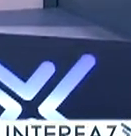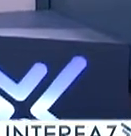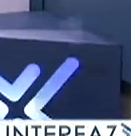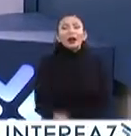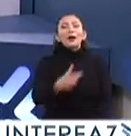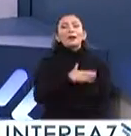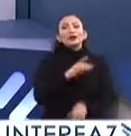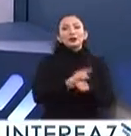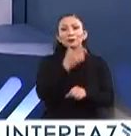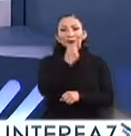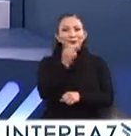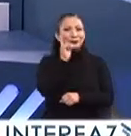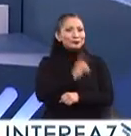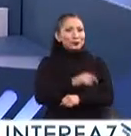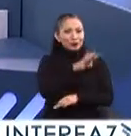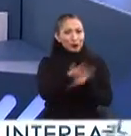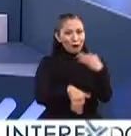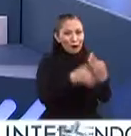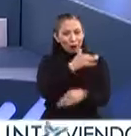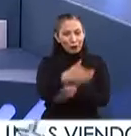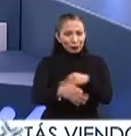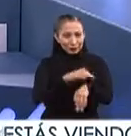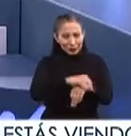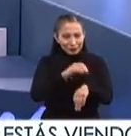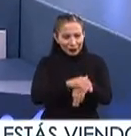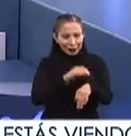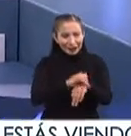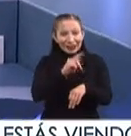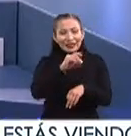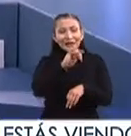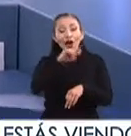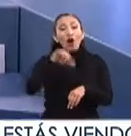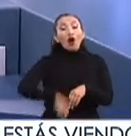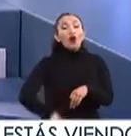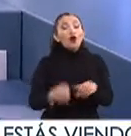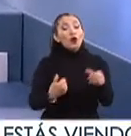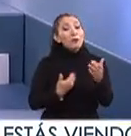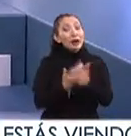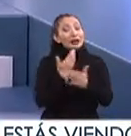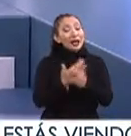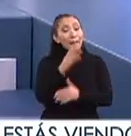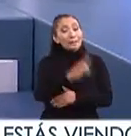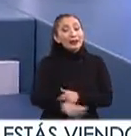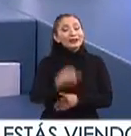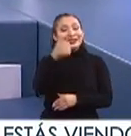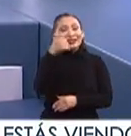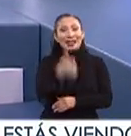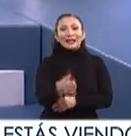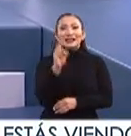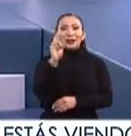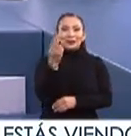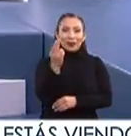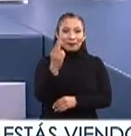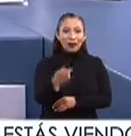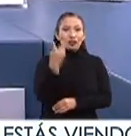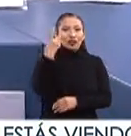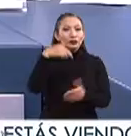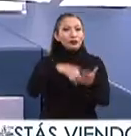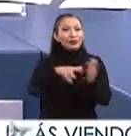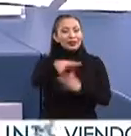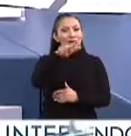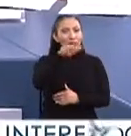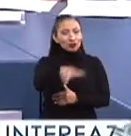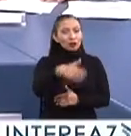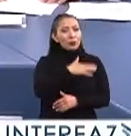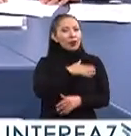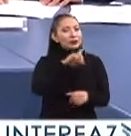Muy buenos días, amigos y amigas de Interfaz. Es un verdadero gusto saludarlos esta nueva mañana ya de martes 6 de noviembre del